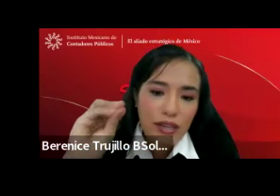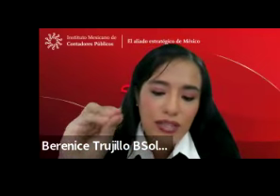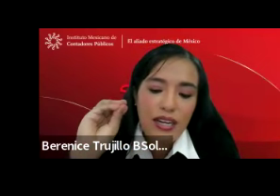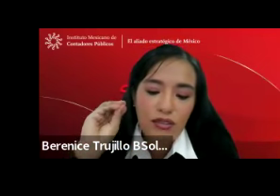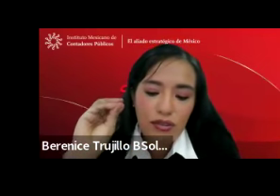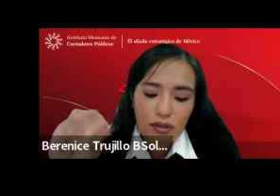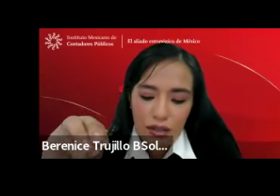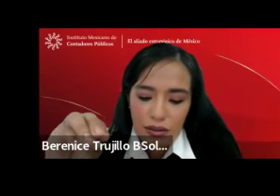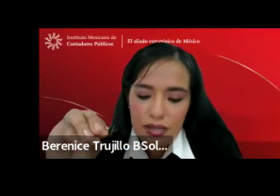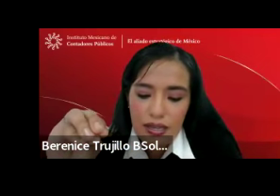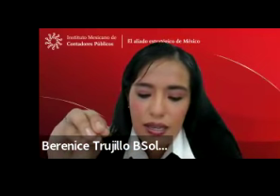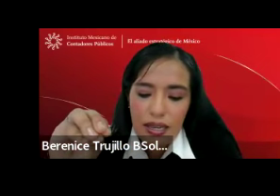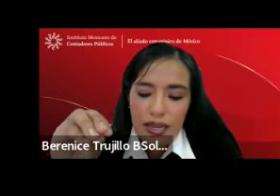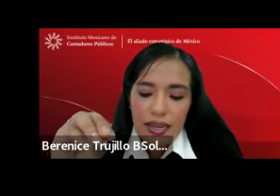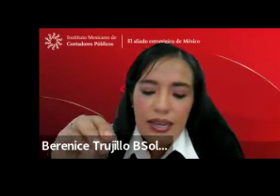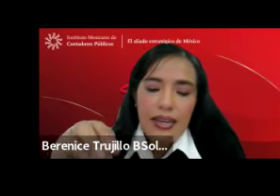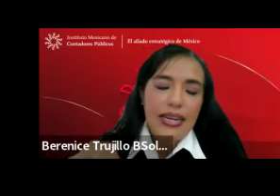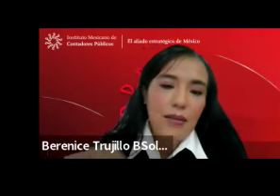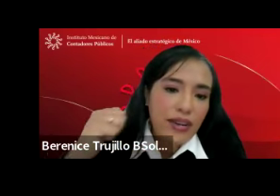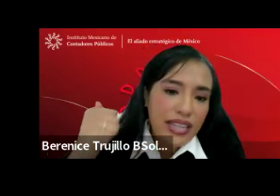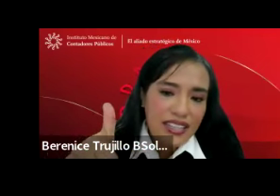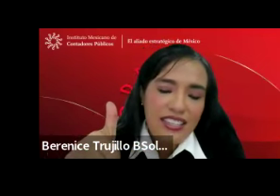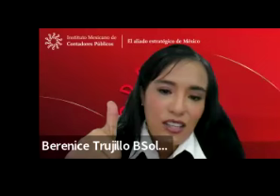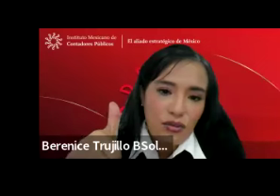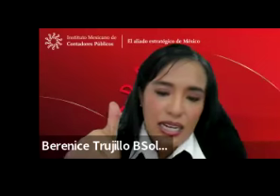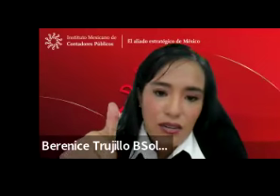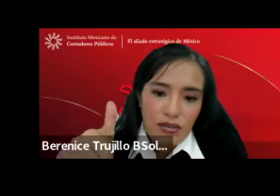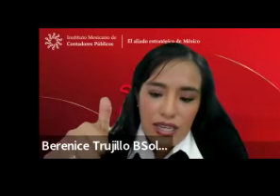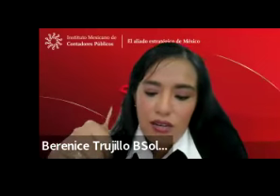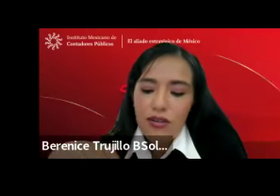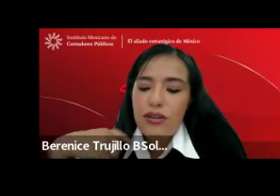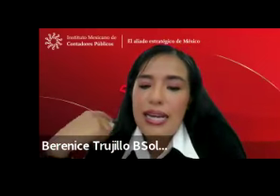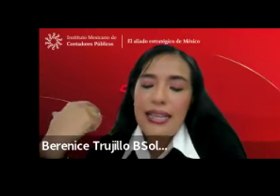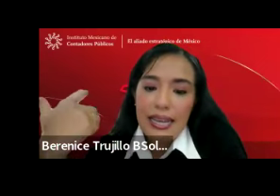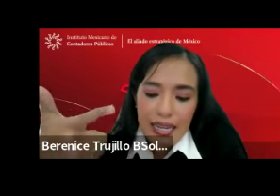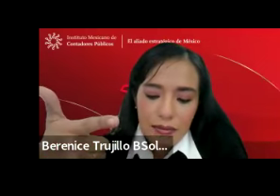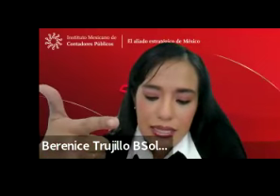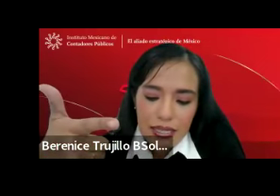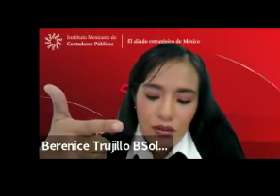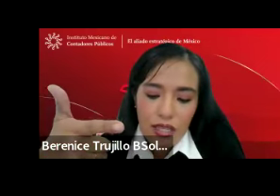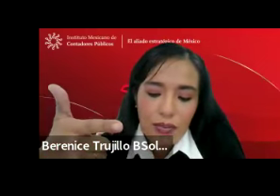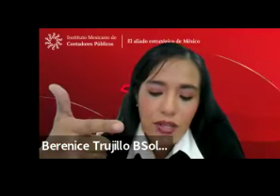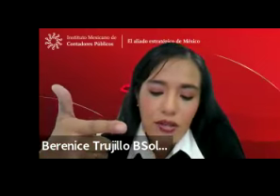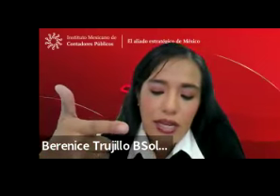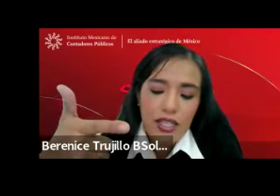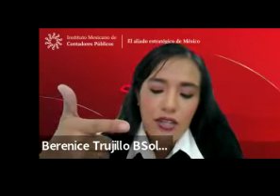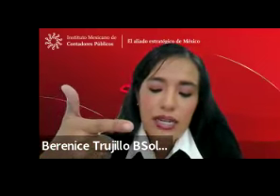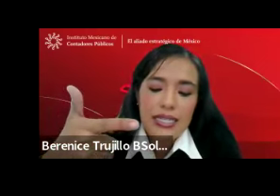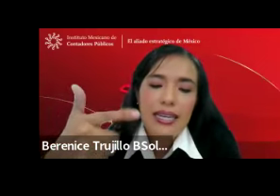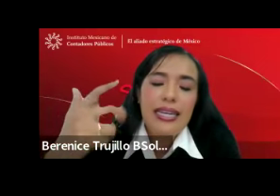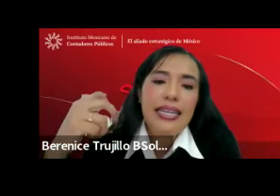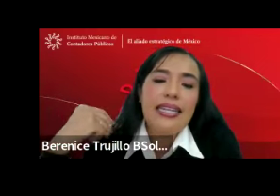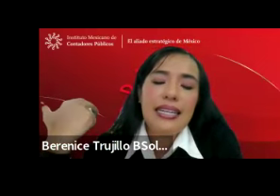características de los beneficiarios controladores. Que puedan destituir al consejo, que tengan más del 50%